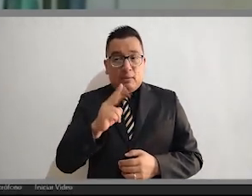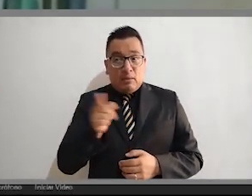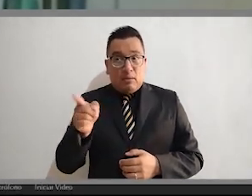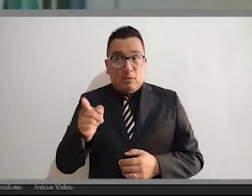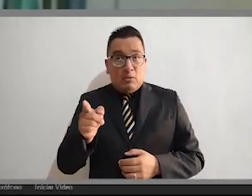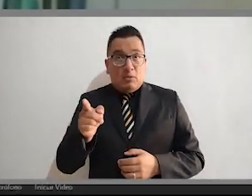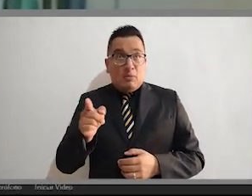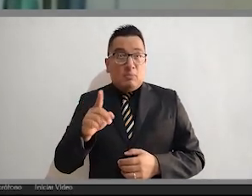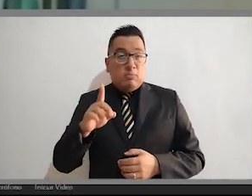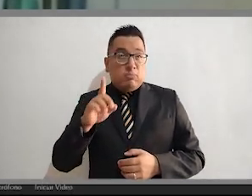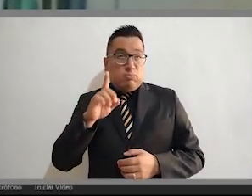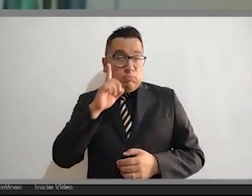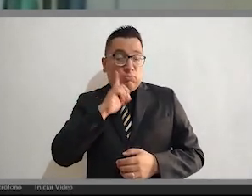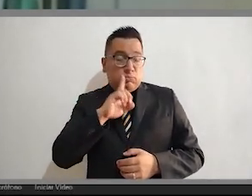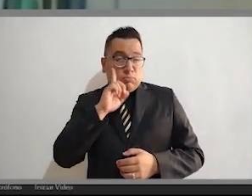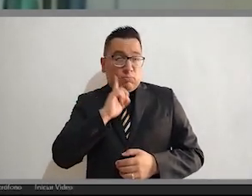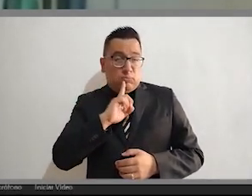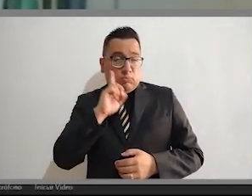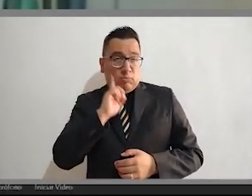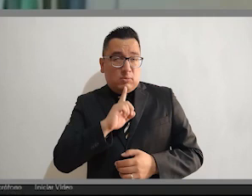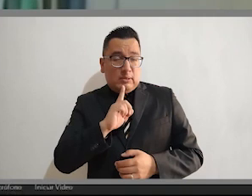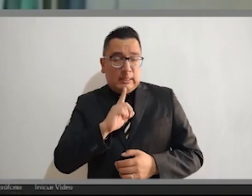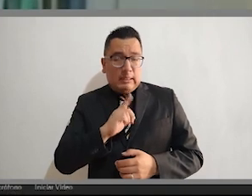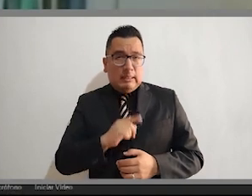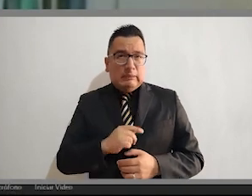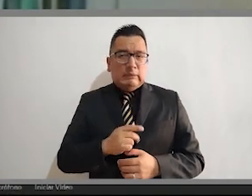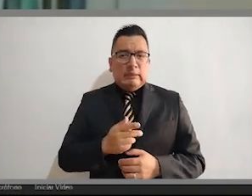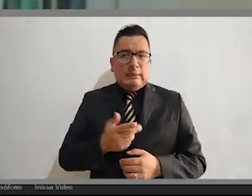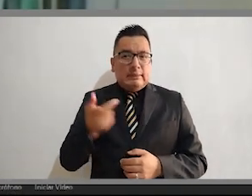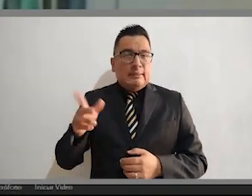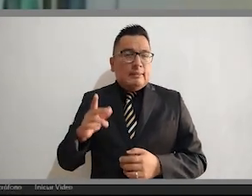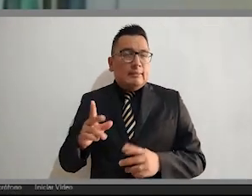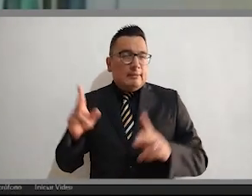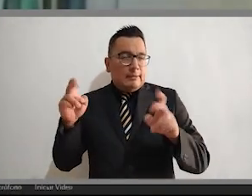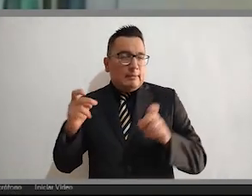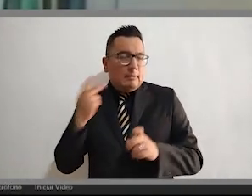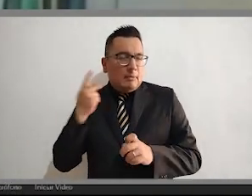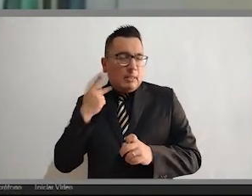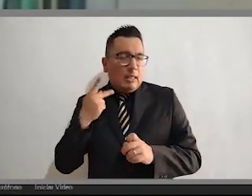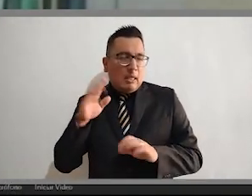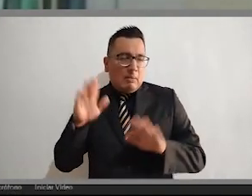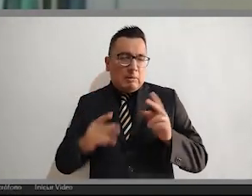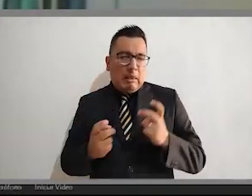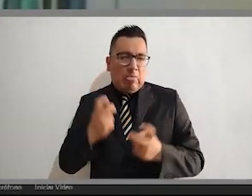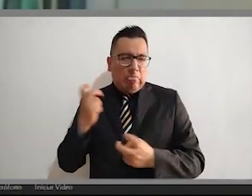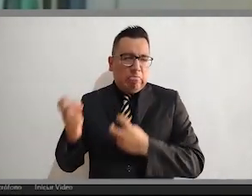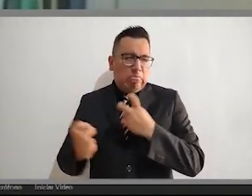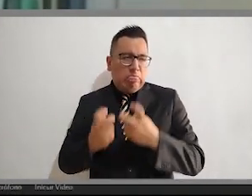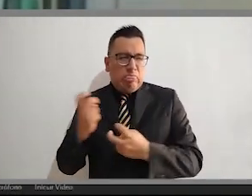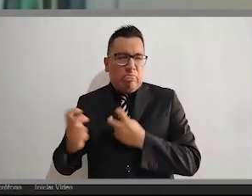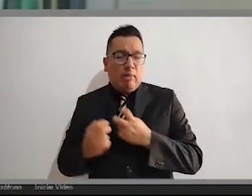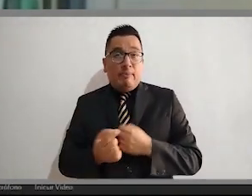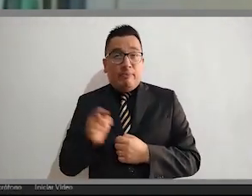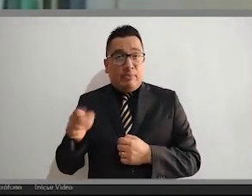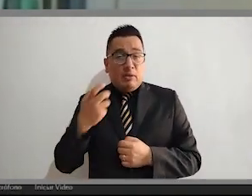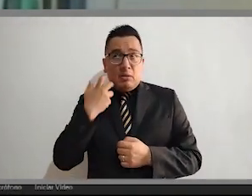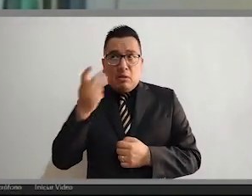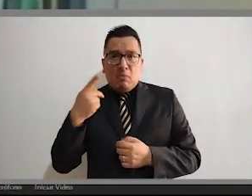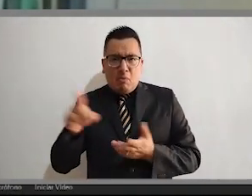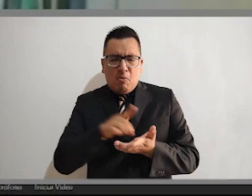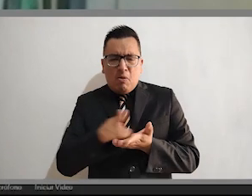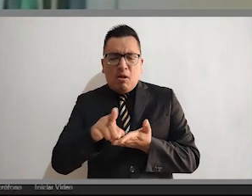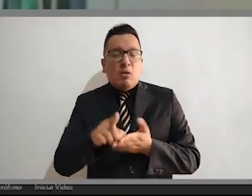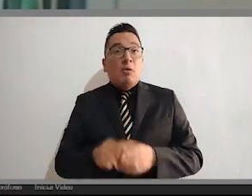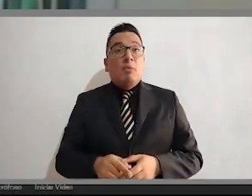violencia política de género respecto a cuando ejercemos ese tipo de derechos o cuando queremos ejercer este tipo de